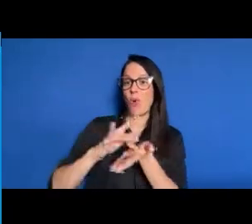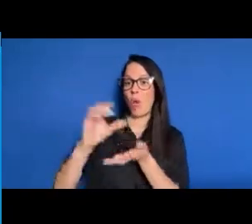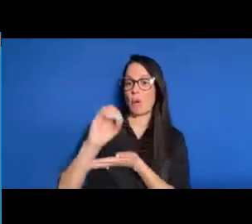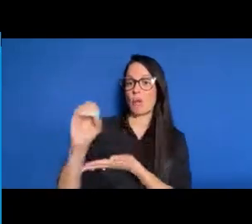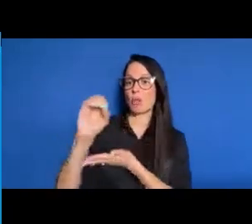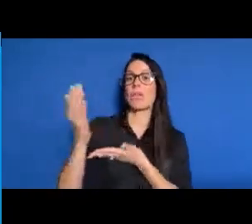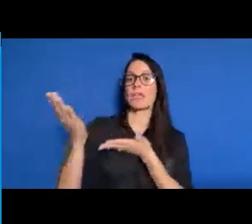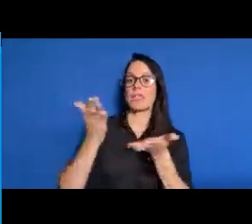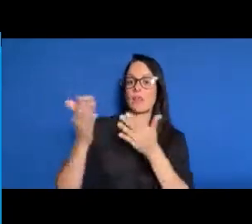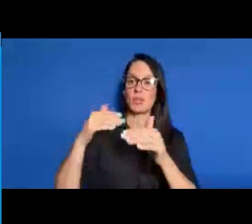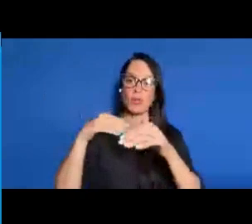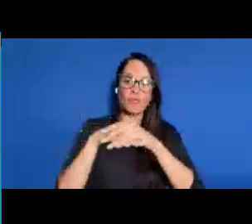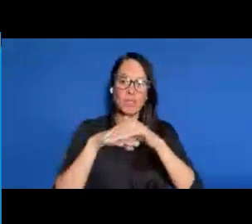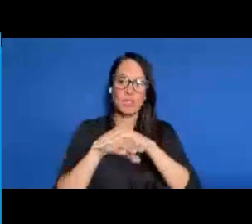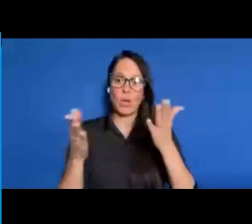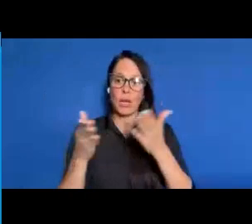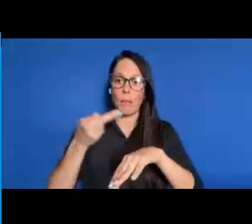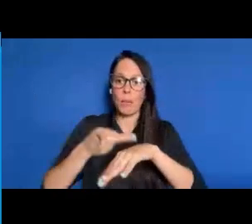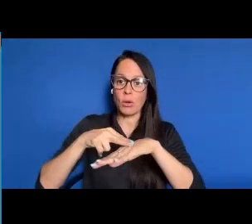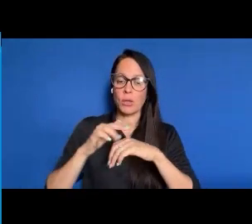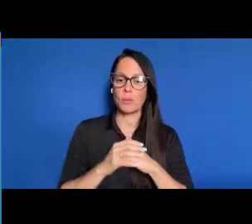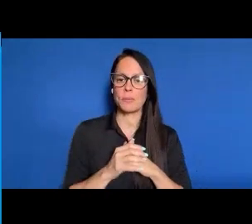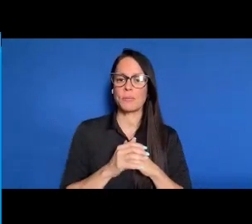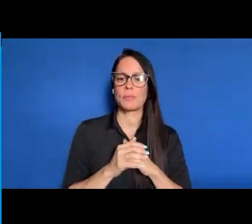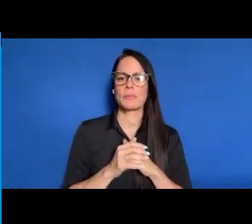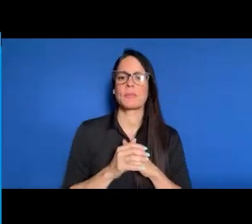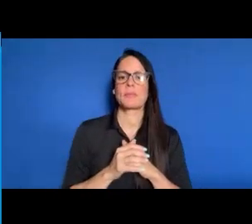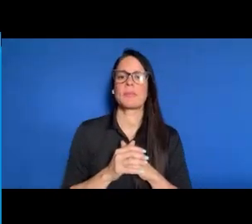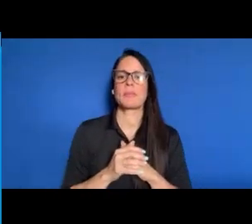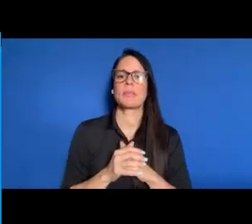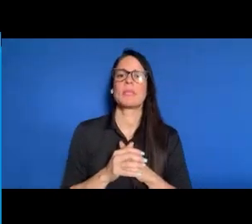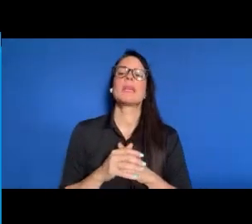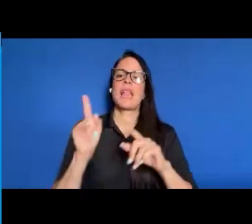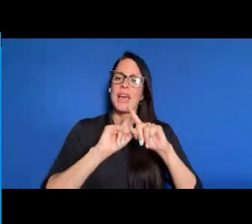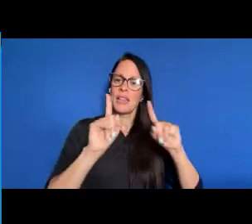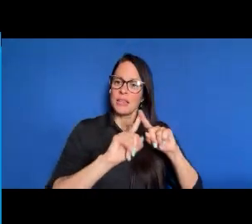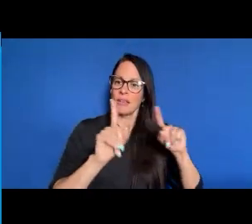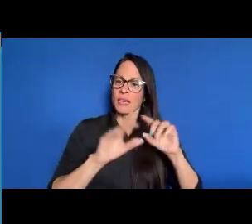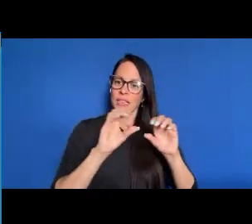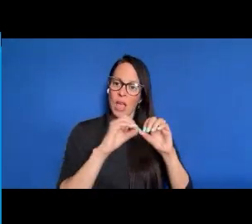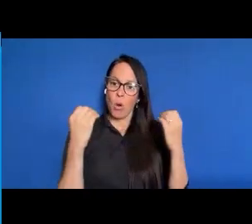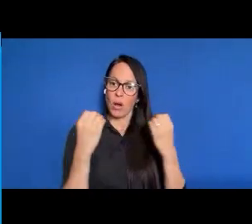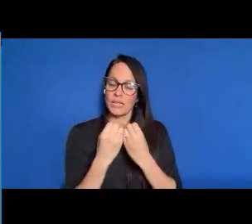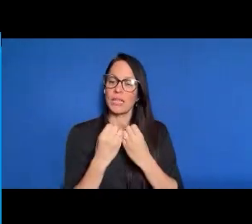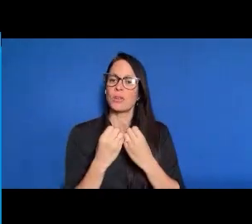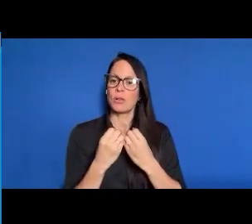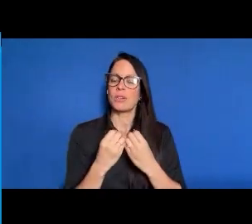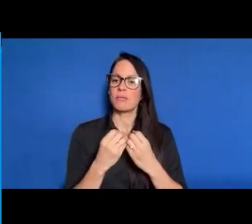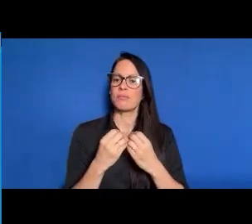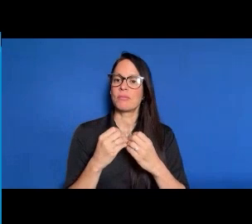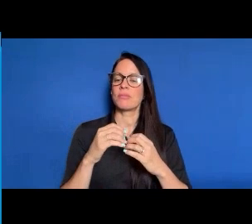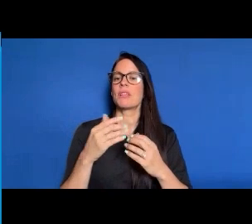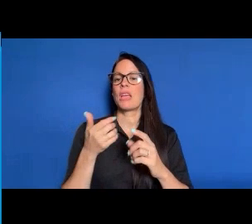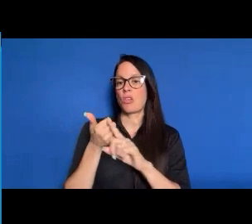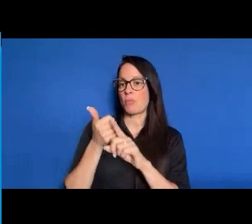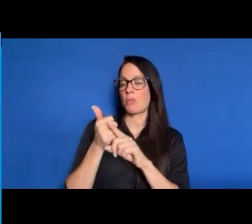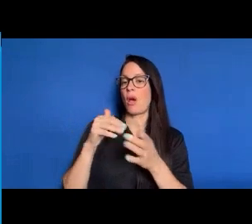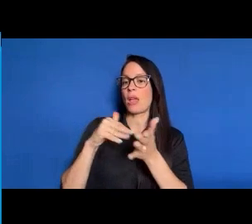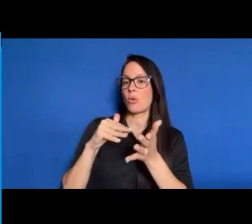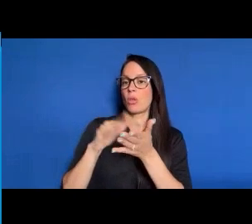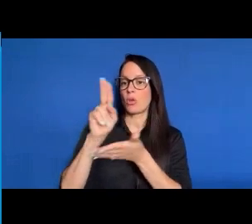Rico. Obviamente, las poblaciones que las entidades, en este caso, sometieron eran estudios universitarios, eran